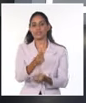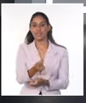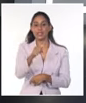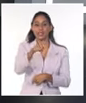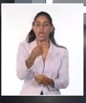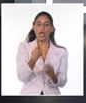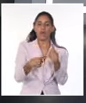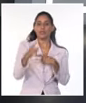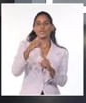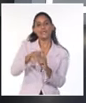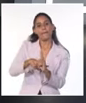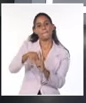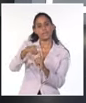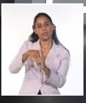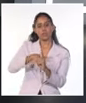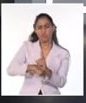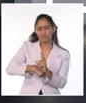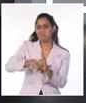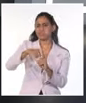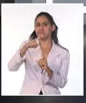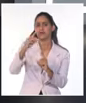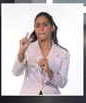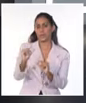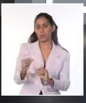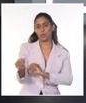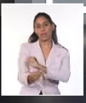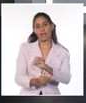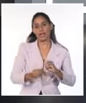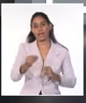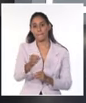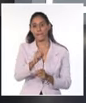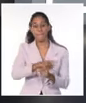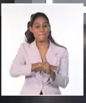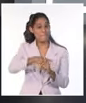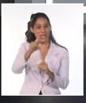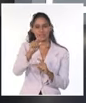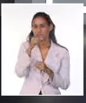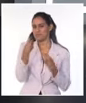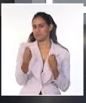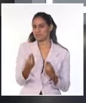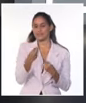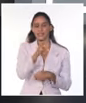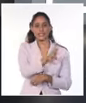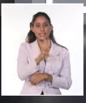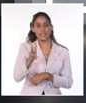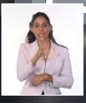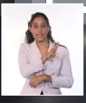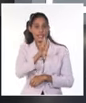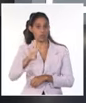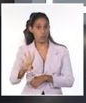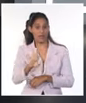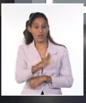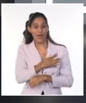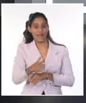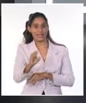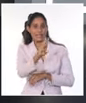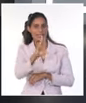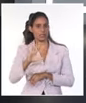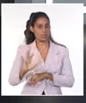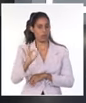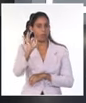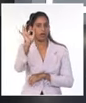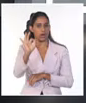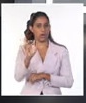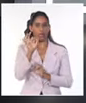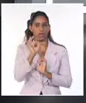se mantienen elevadas y con poca variación máximas de 33 y hasta 34 y 35 grc en